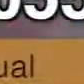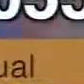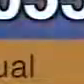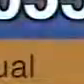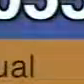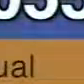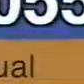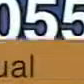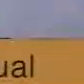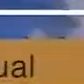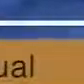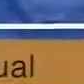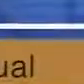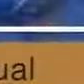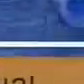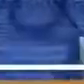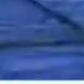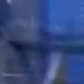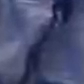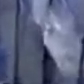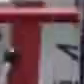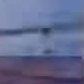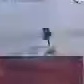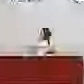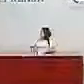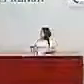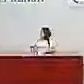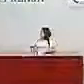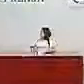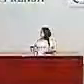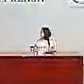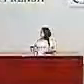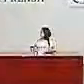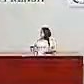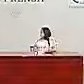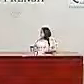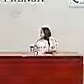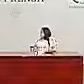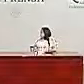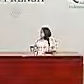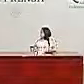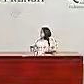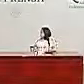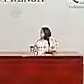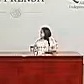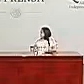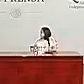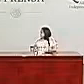56-1713-0557.